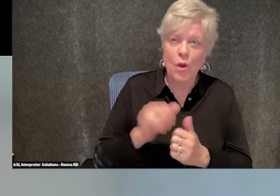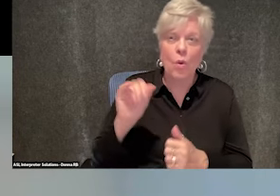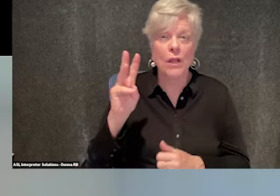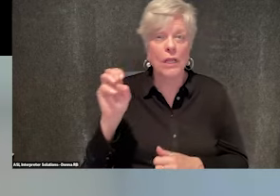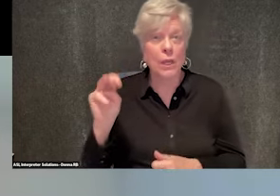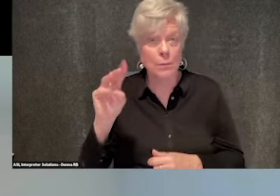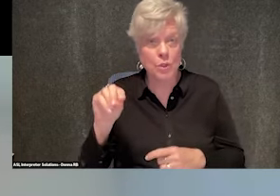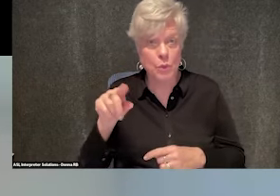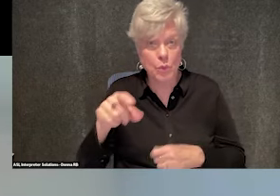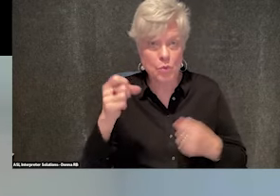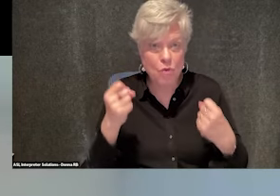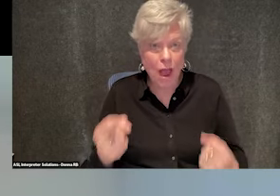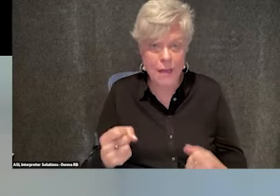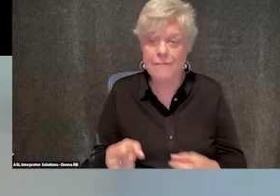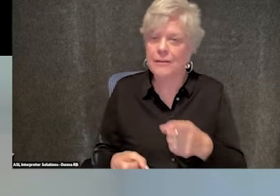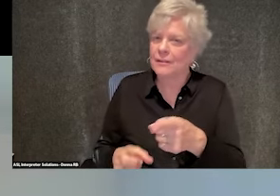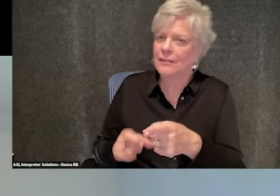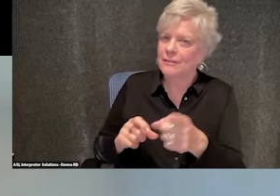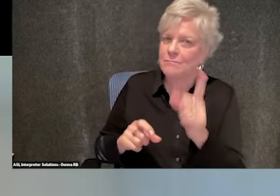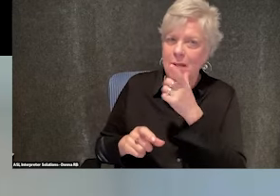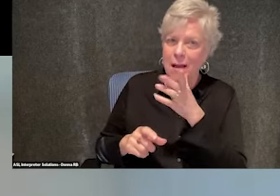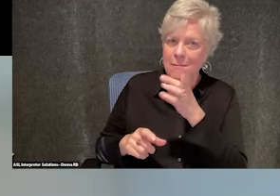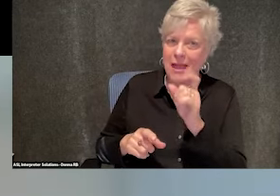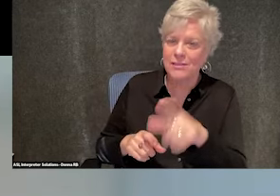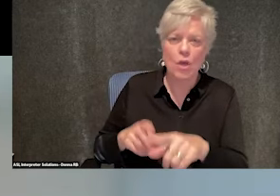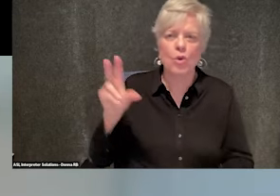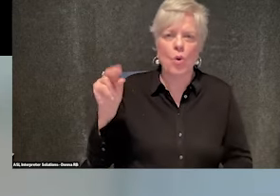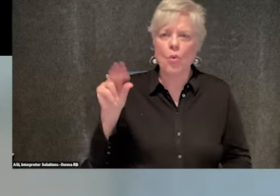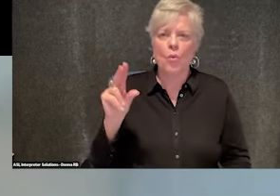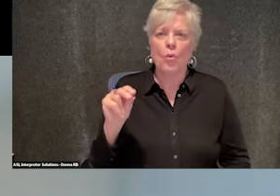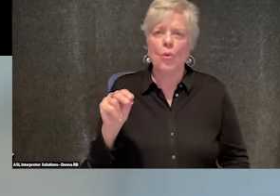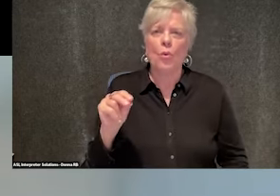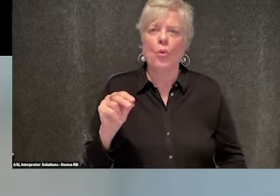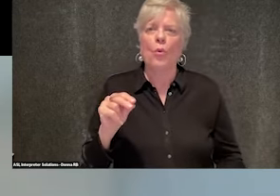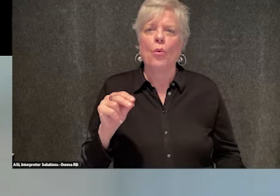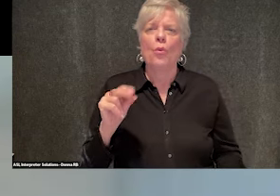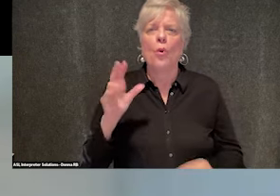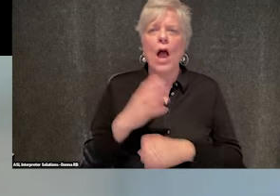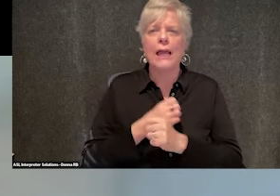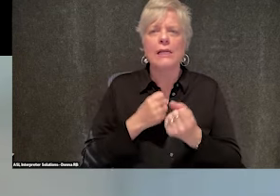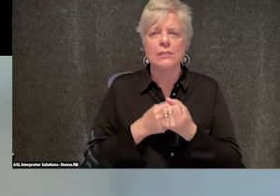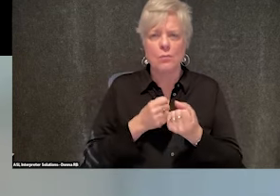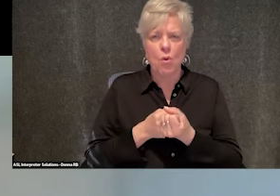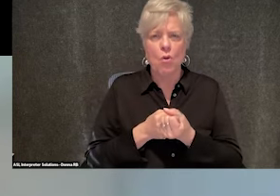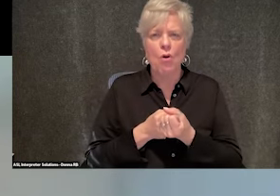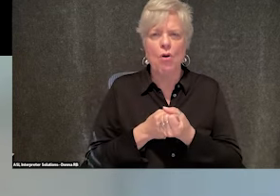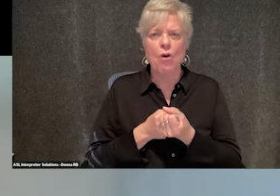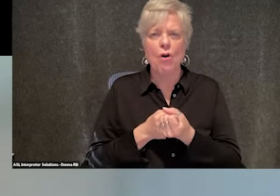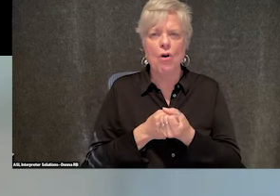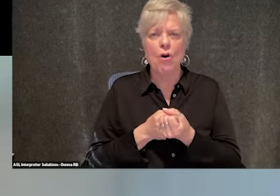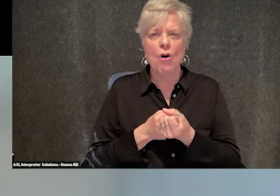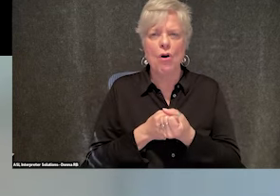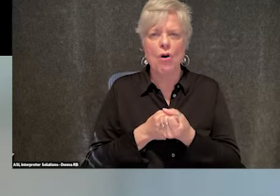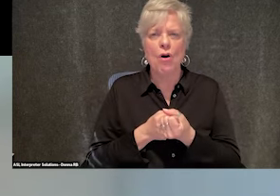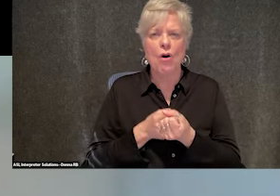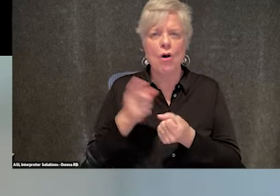Sí, yo tengo un entrenador, mi coentrenador de trabajo. Él me recoge, me lleva al trabajo, está conmigo.